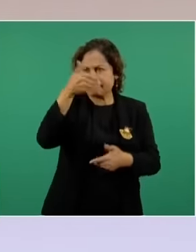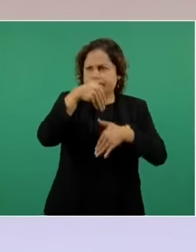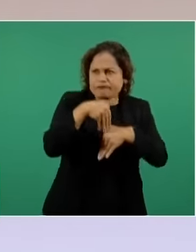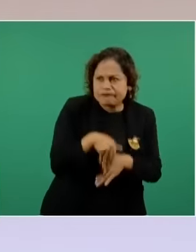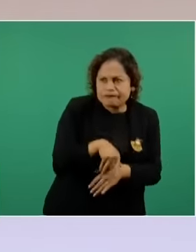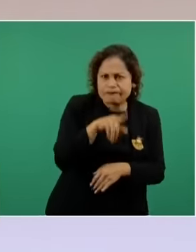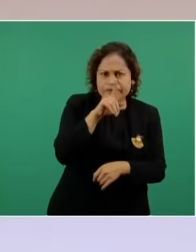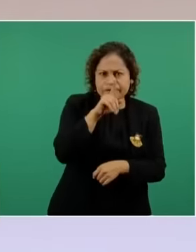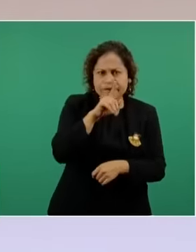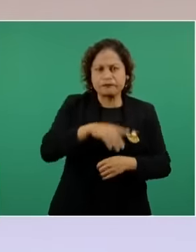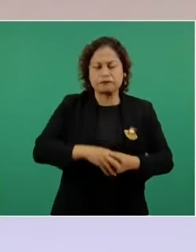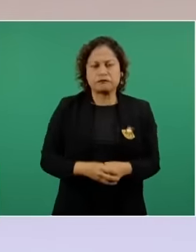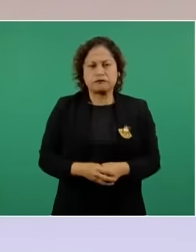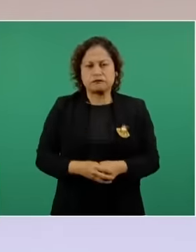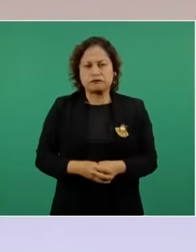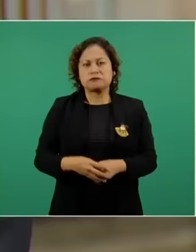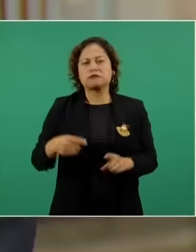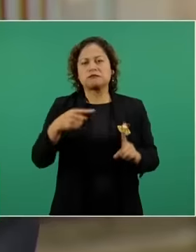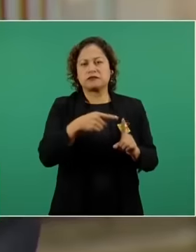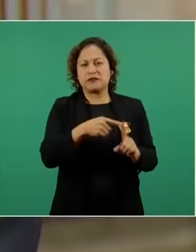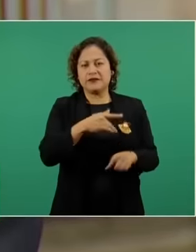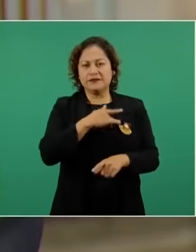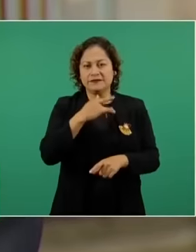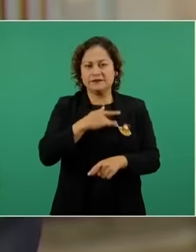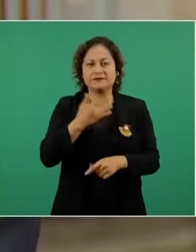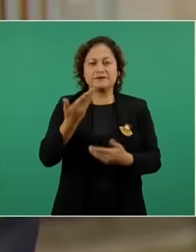corazón fementido,